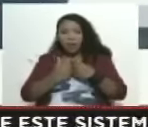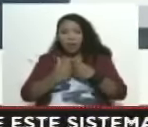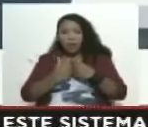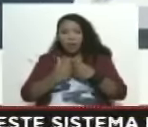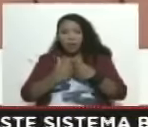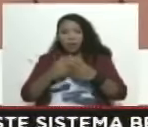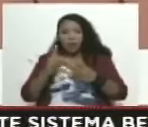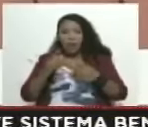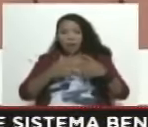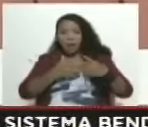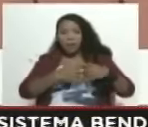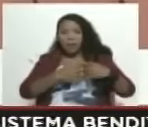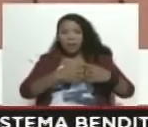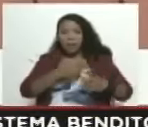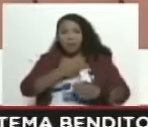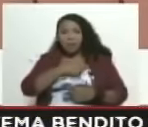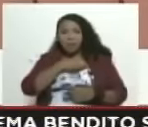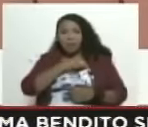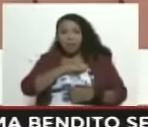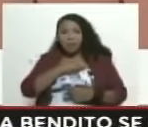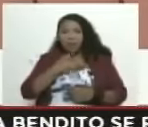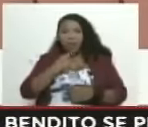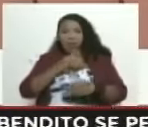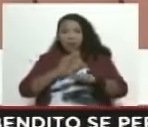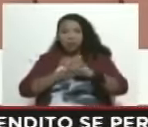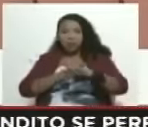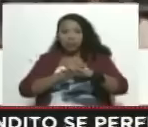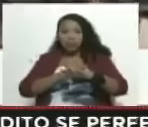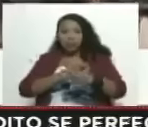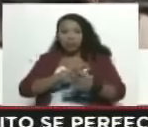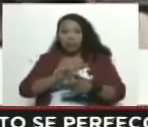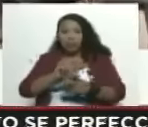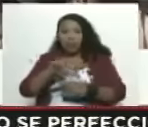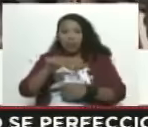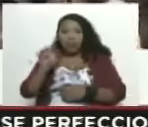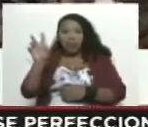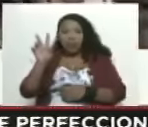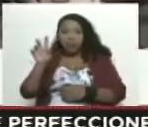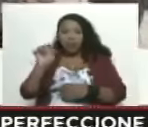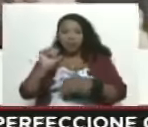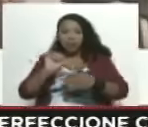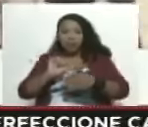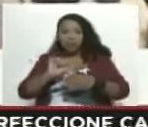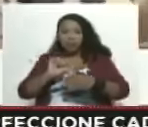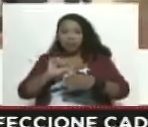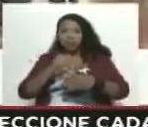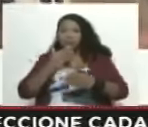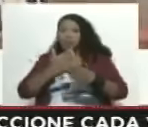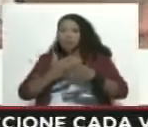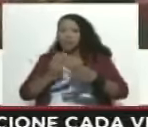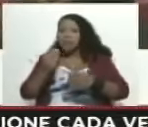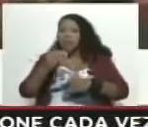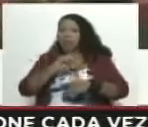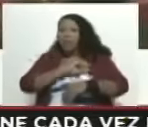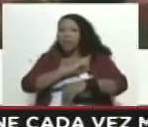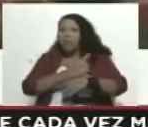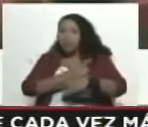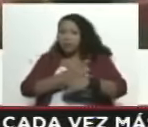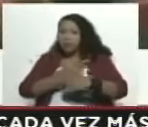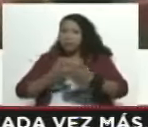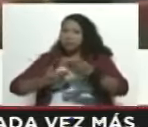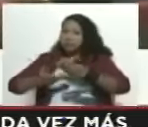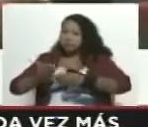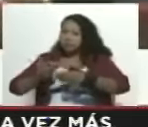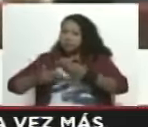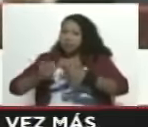la compañía española informó que la presencia de Repsol en el país suramericano permitirá fortalecer las buenas